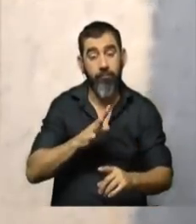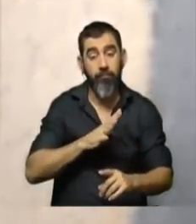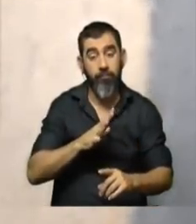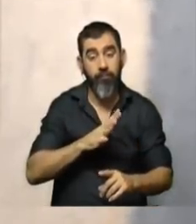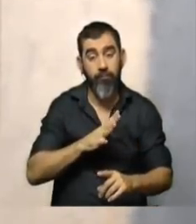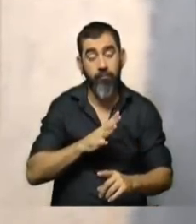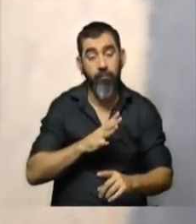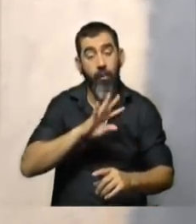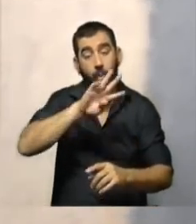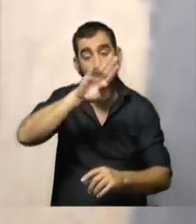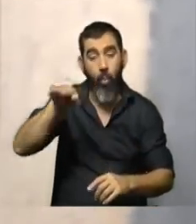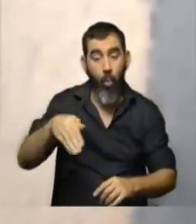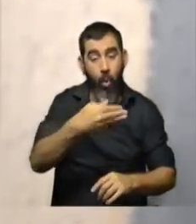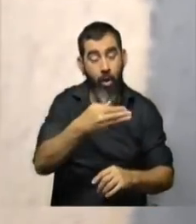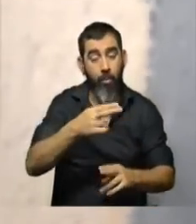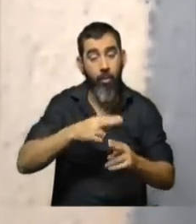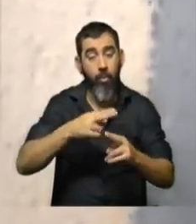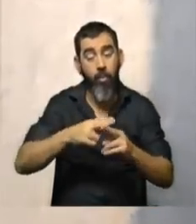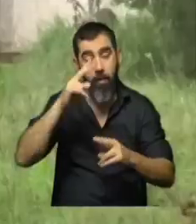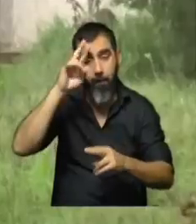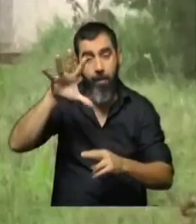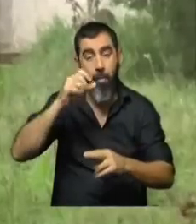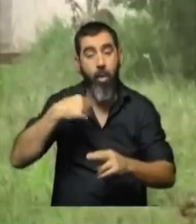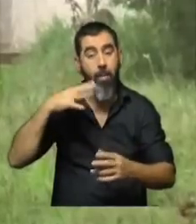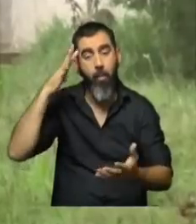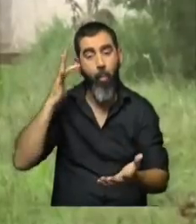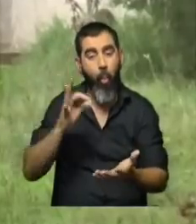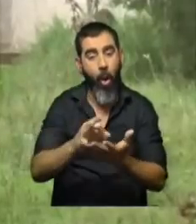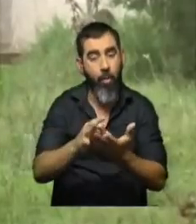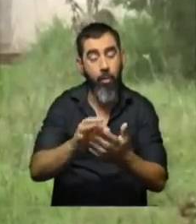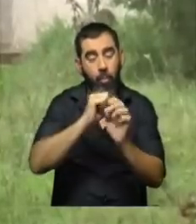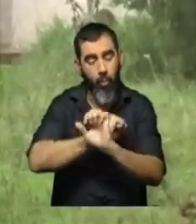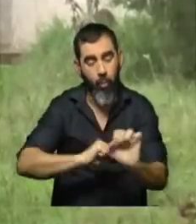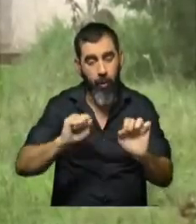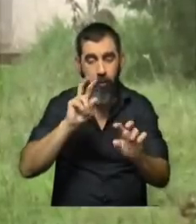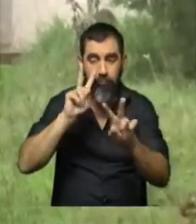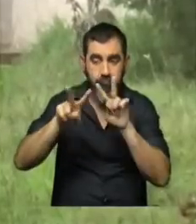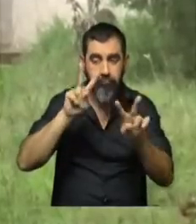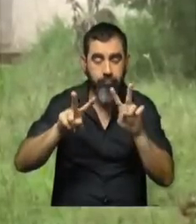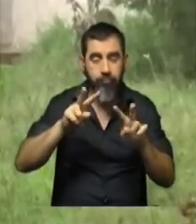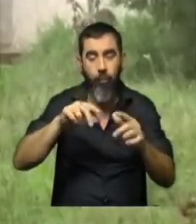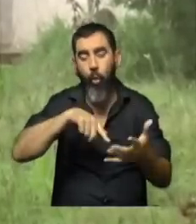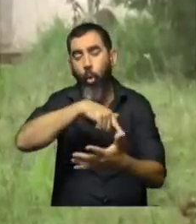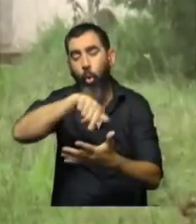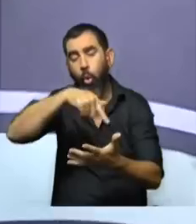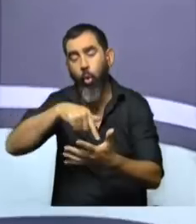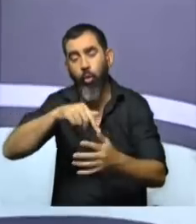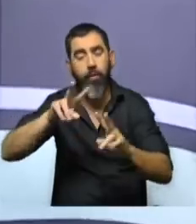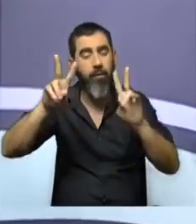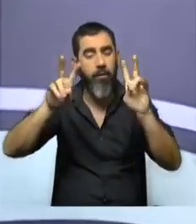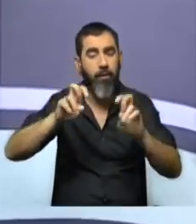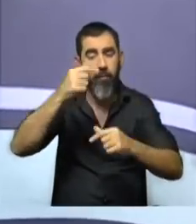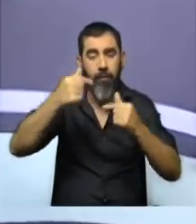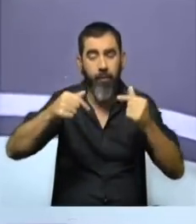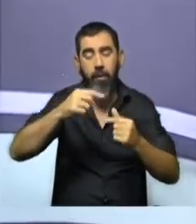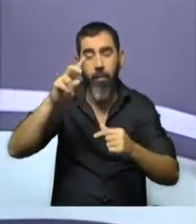una página web que se llama Memorias de mi Pueblo, que ahí pueden inclusive ver georreferenciados todos los